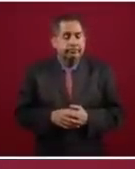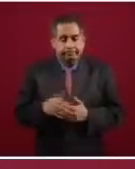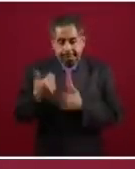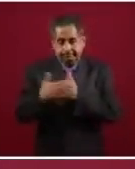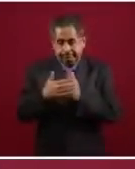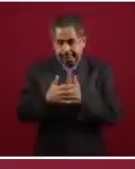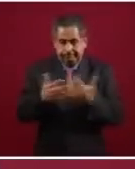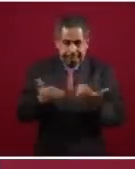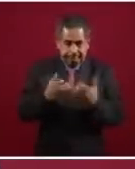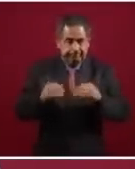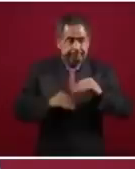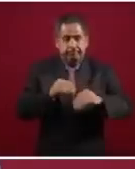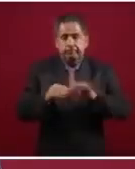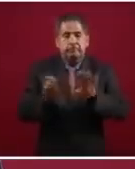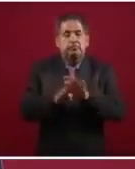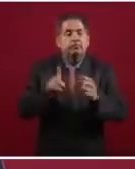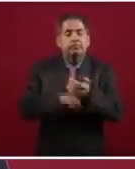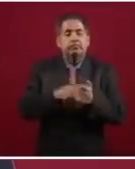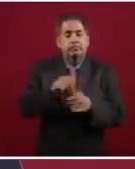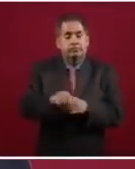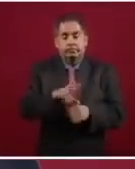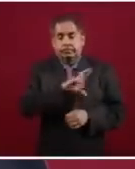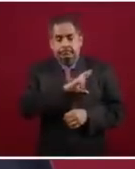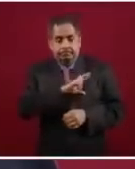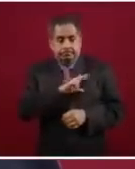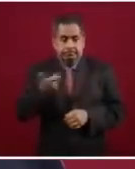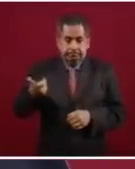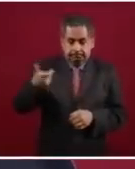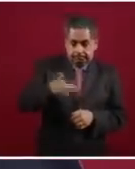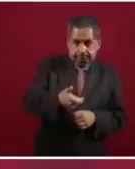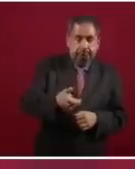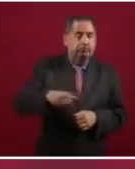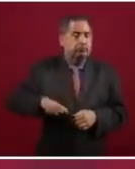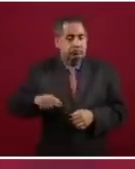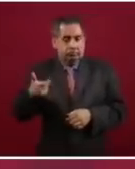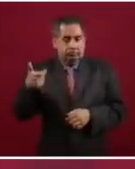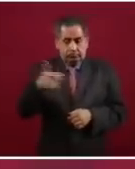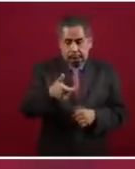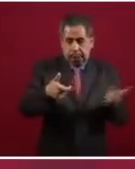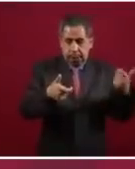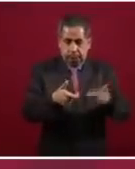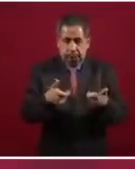cabo con inversión privada y con inversión pública.